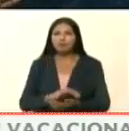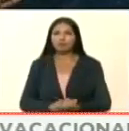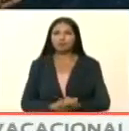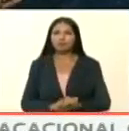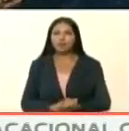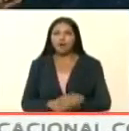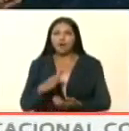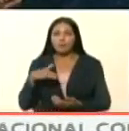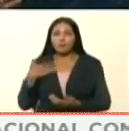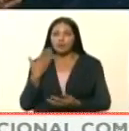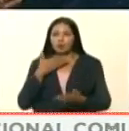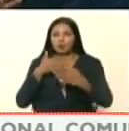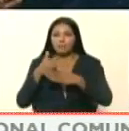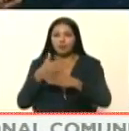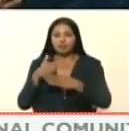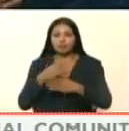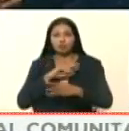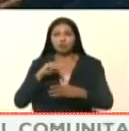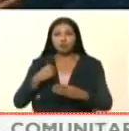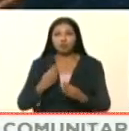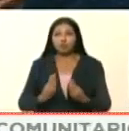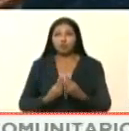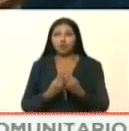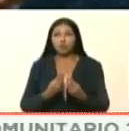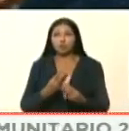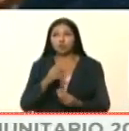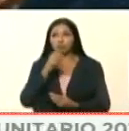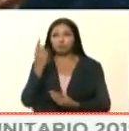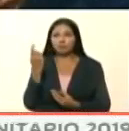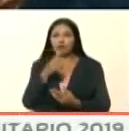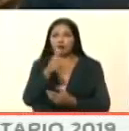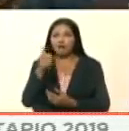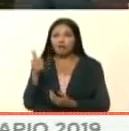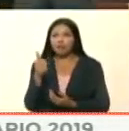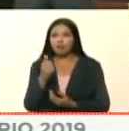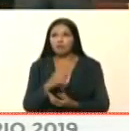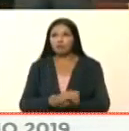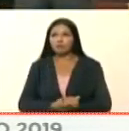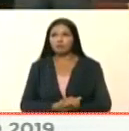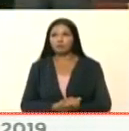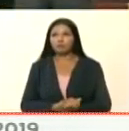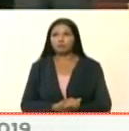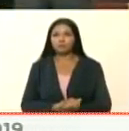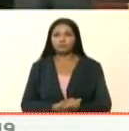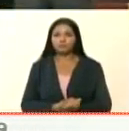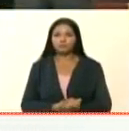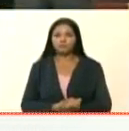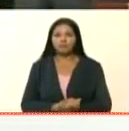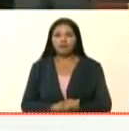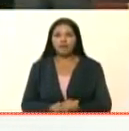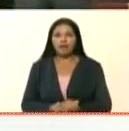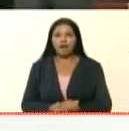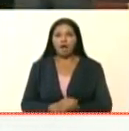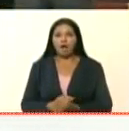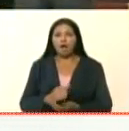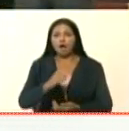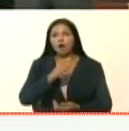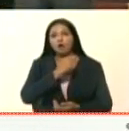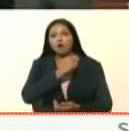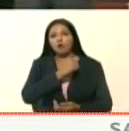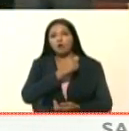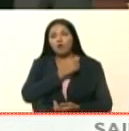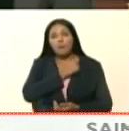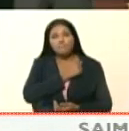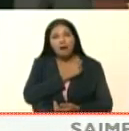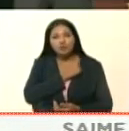poder compartir con estas compañeras, estos compañeros, compatriotas de la gran patria que es